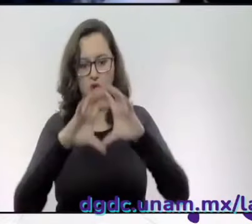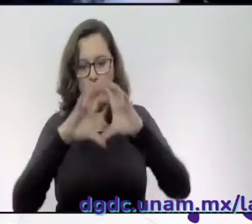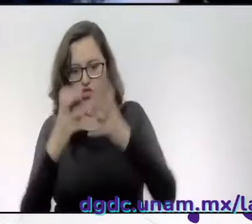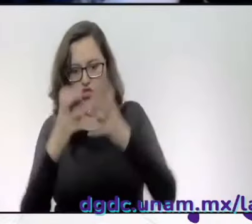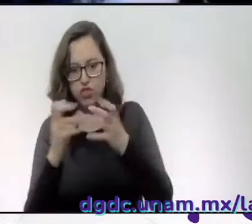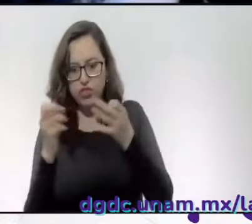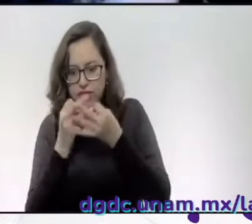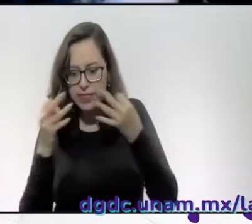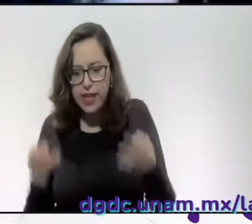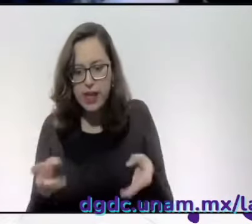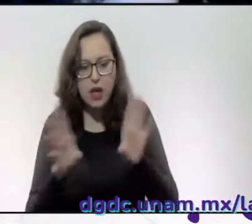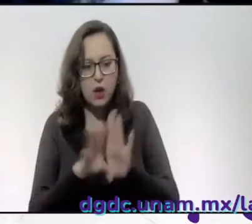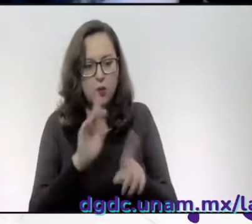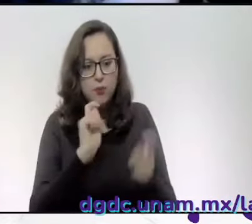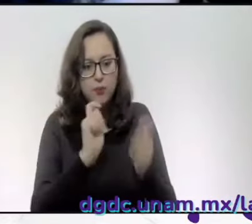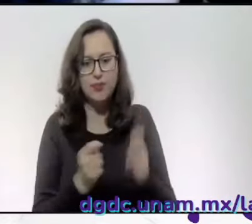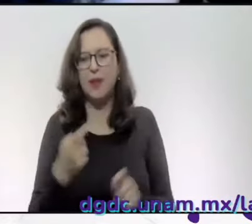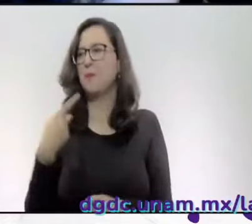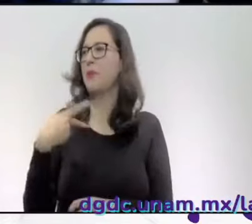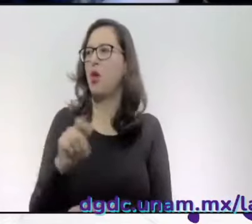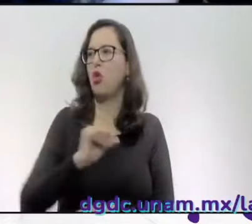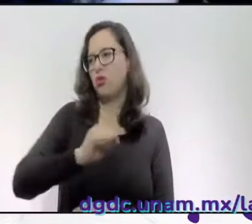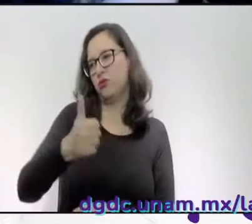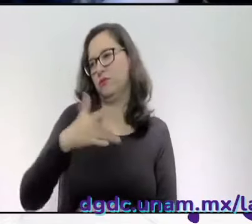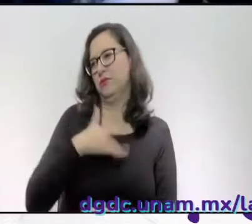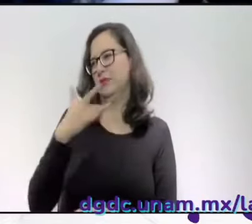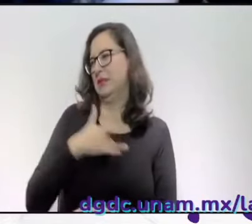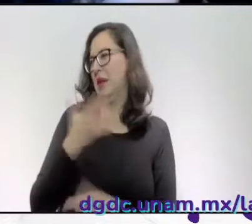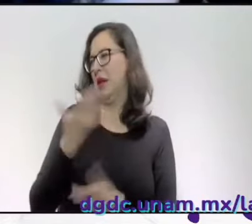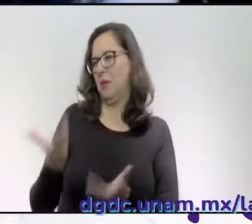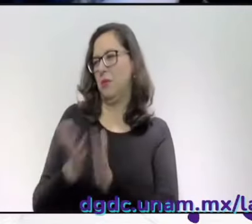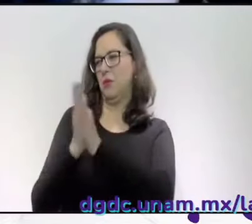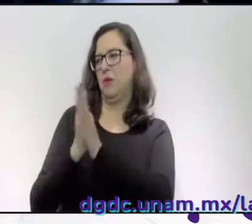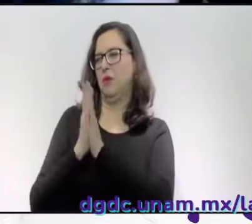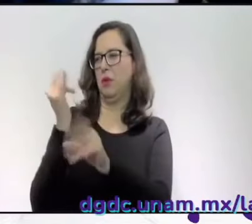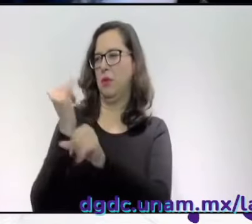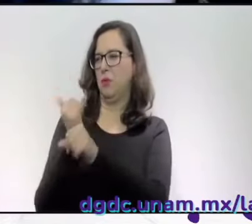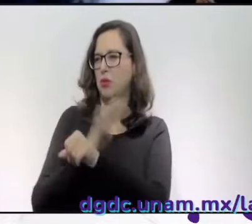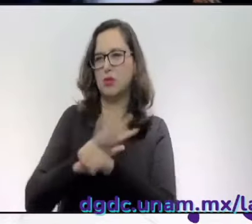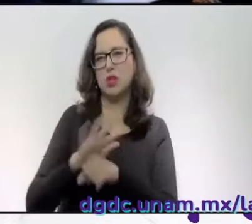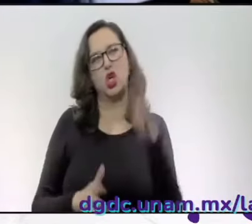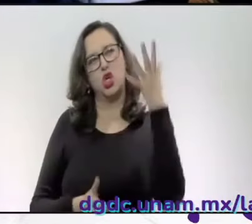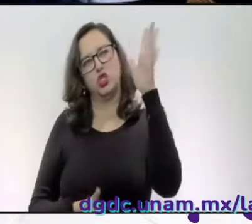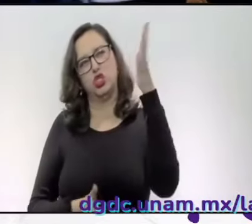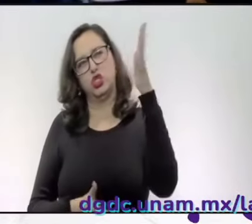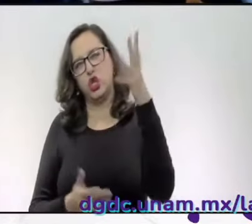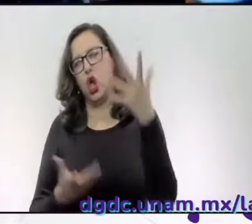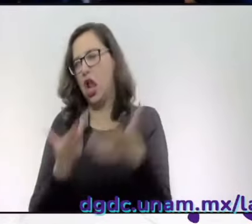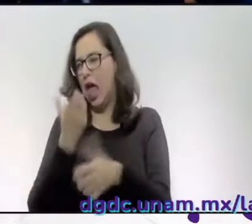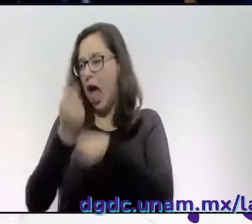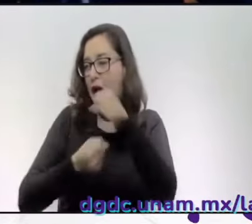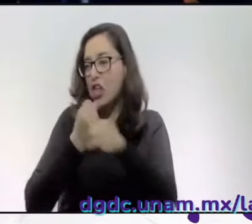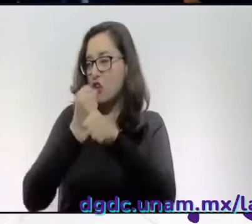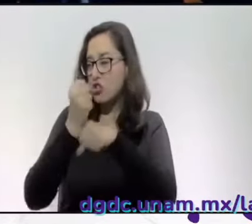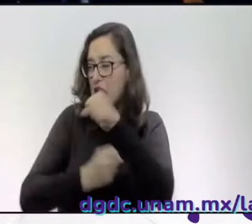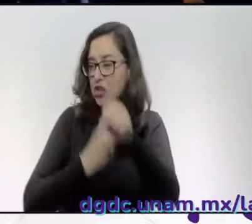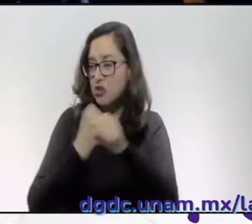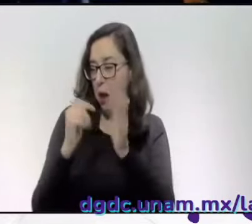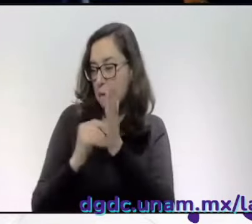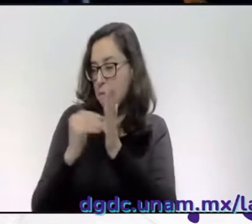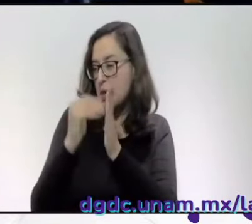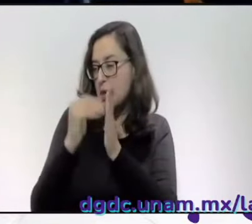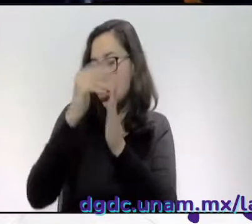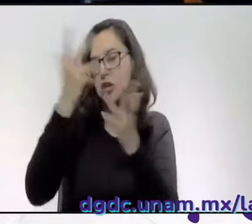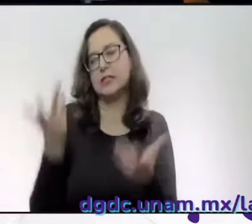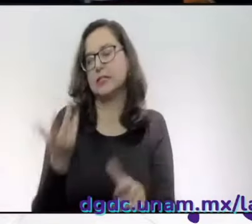muy fuerte porque los físicos decían que eso era imposible, porque el Sol no podía haber estado brillando más de unas cuantas decenas de miles de años, porque pensaban que el Sol era una